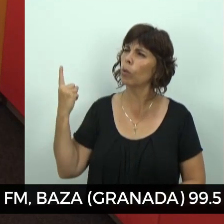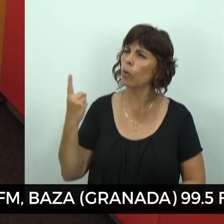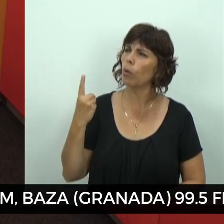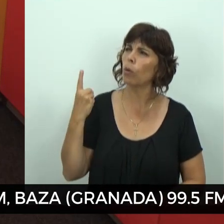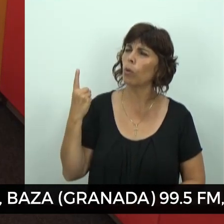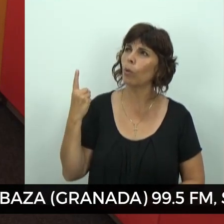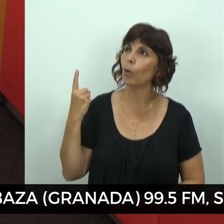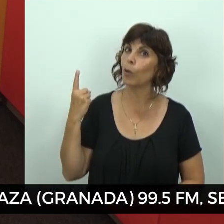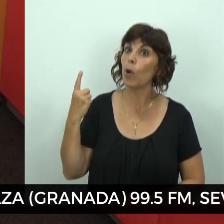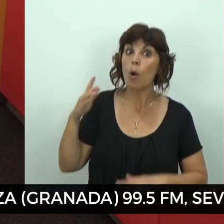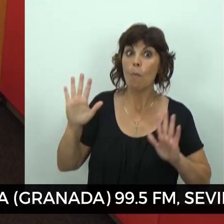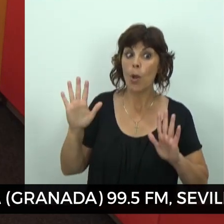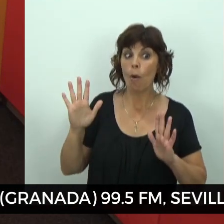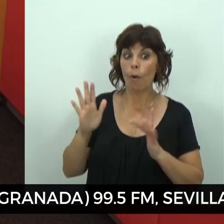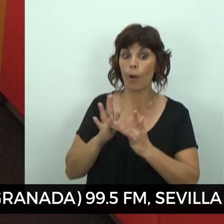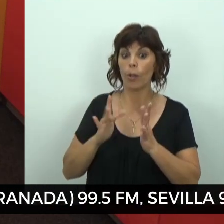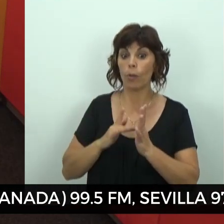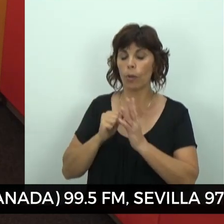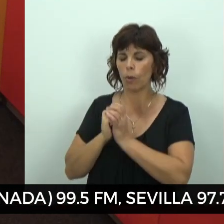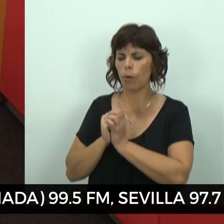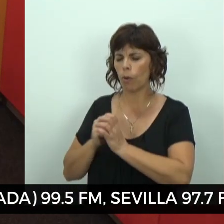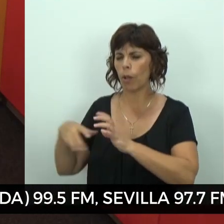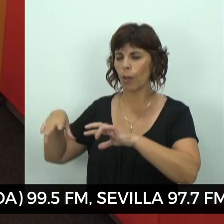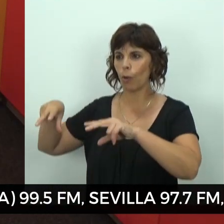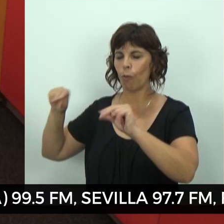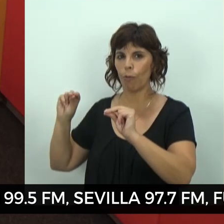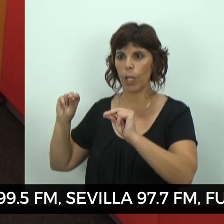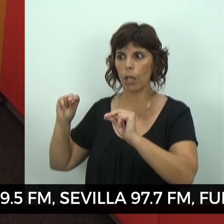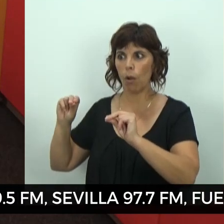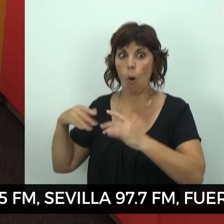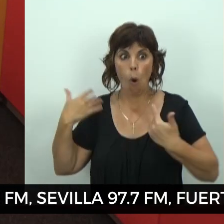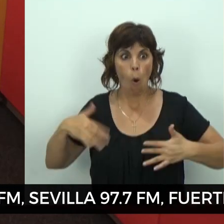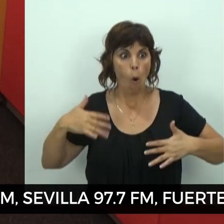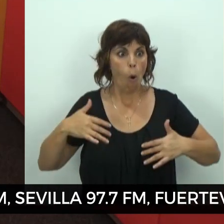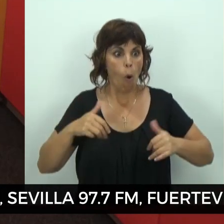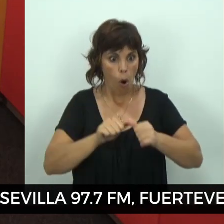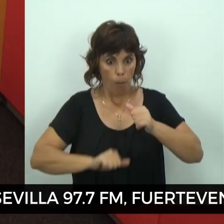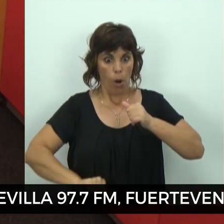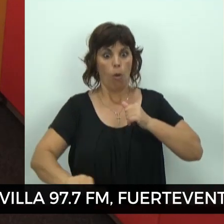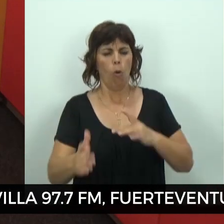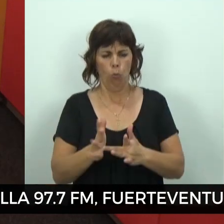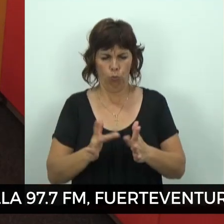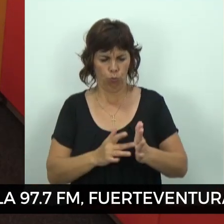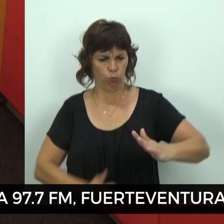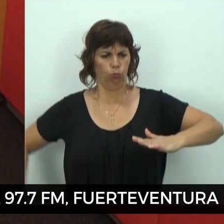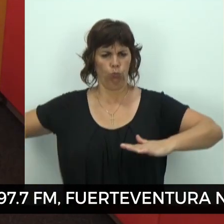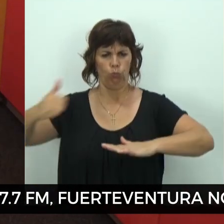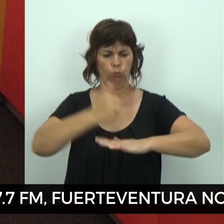Él salía de ese lugar, Él tenía una autoridad, una fuerza, un